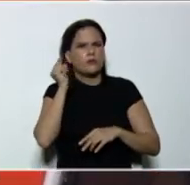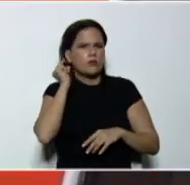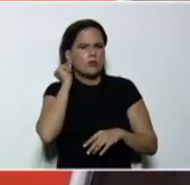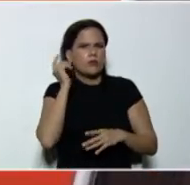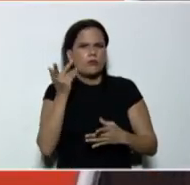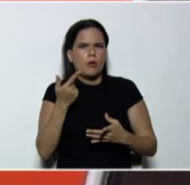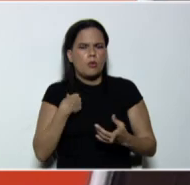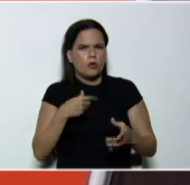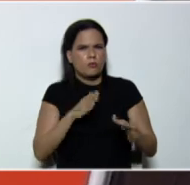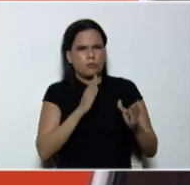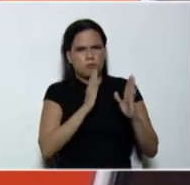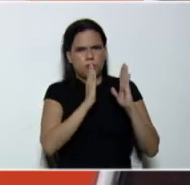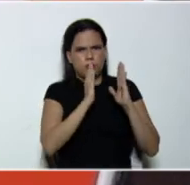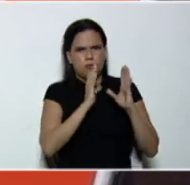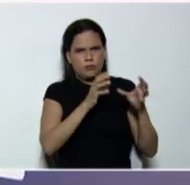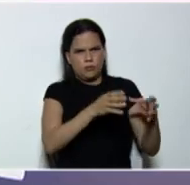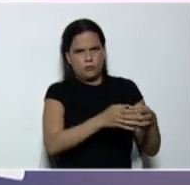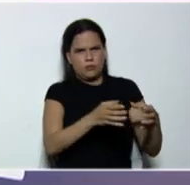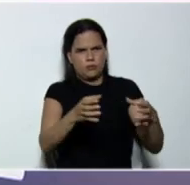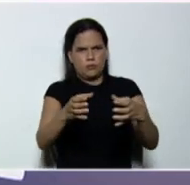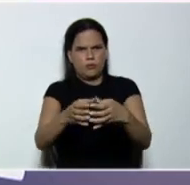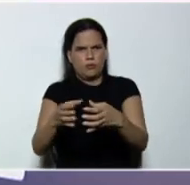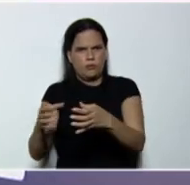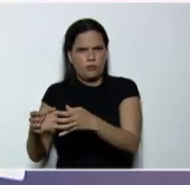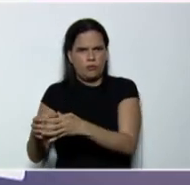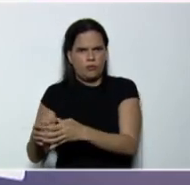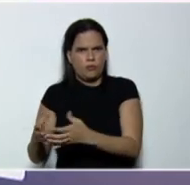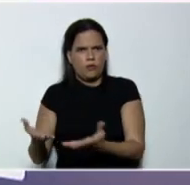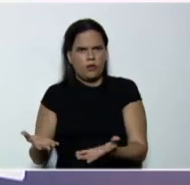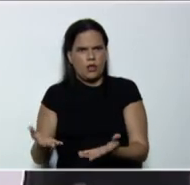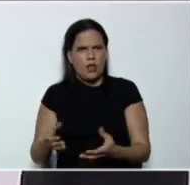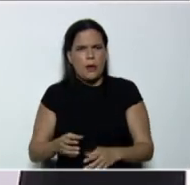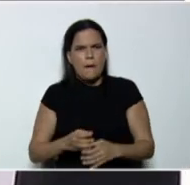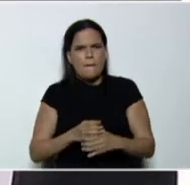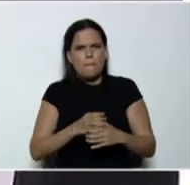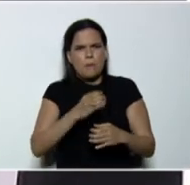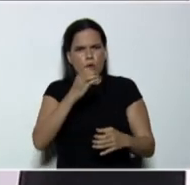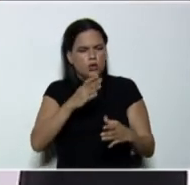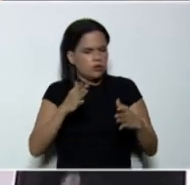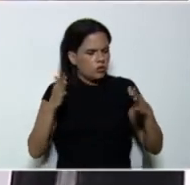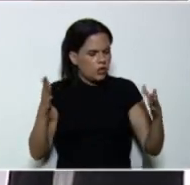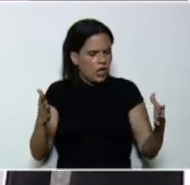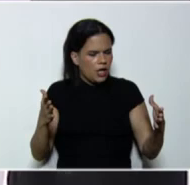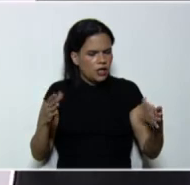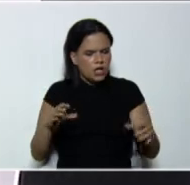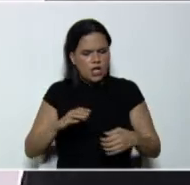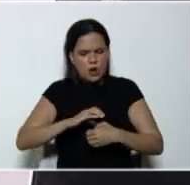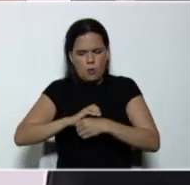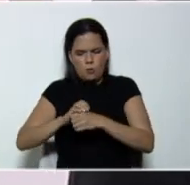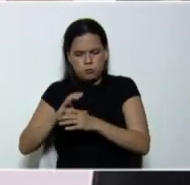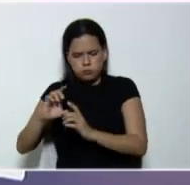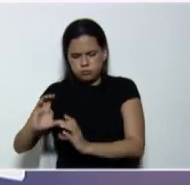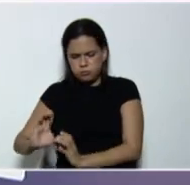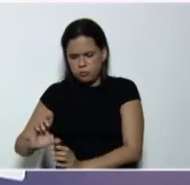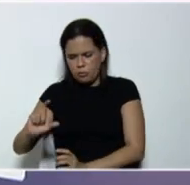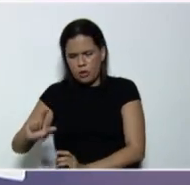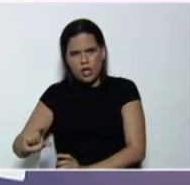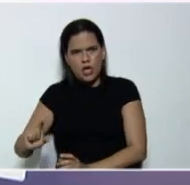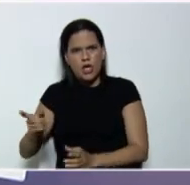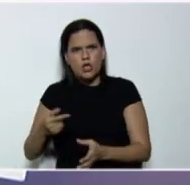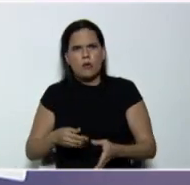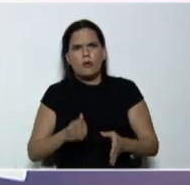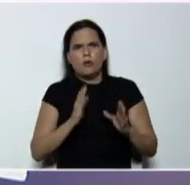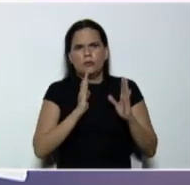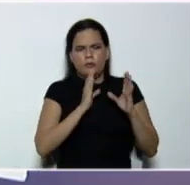clasificar los objetos, le damos una consigna de los potes que son grandes y los potes que son pequeños, entonces vamos a